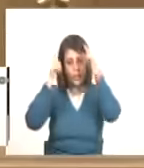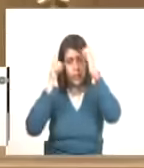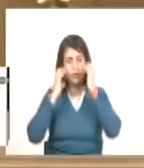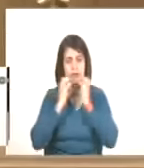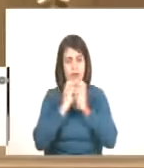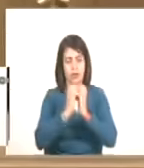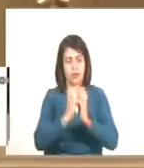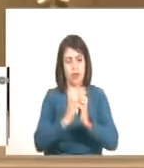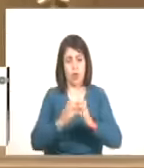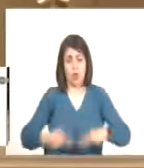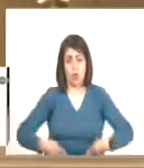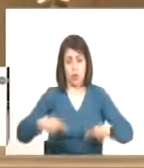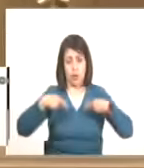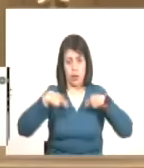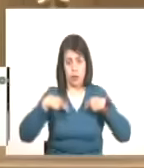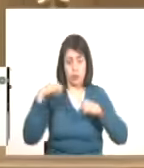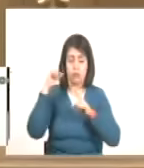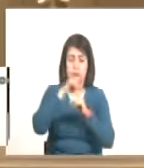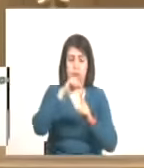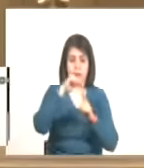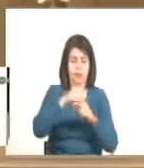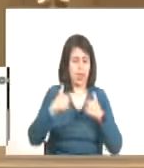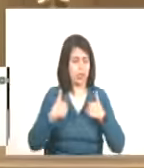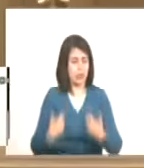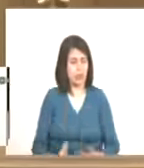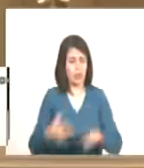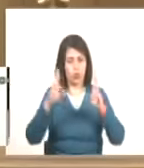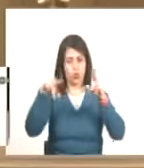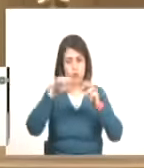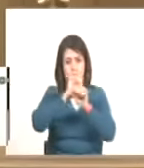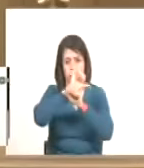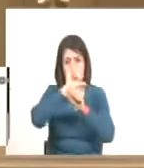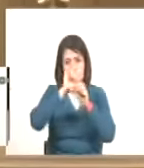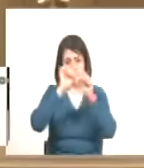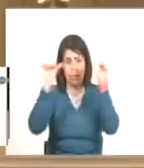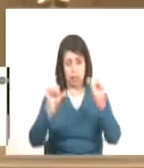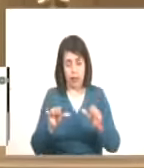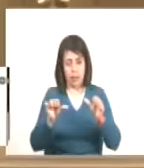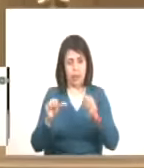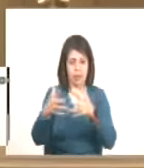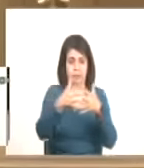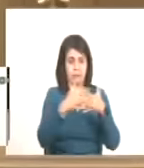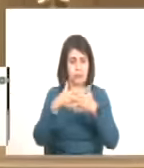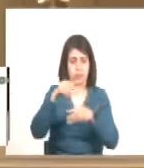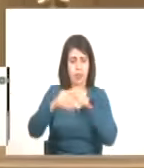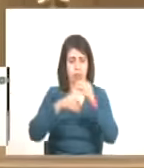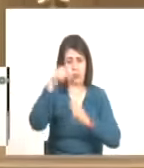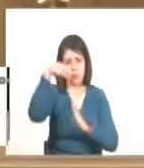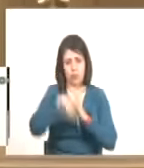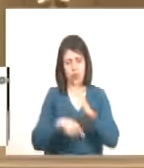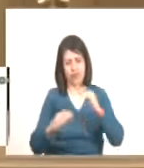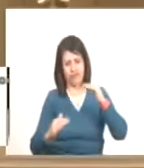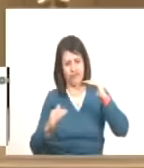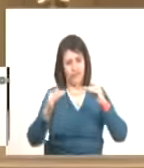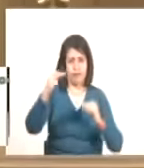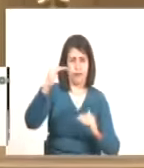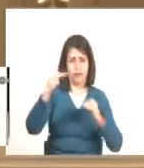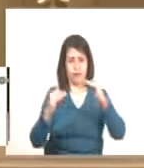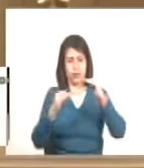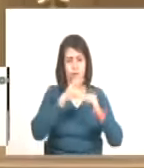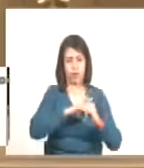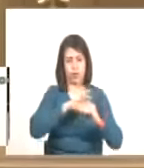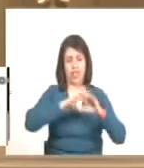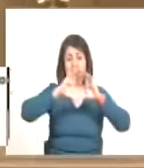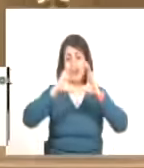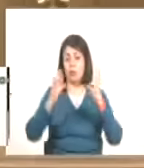Guevara como humanista y luchador incansable ante el sistema imperial que genera profundas desigualdades sociales a